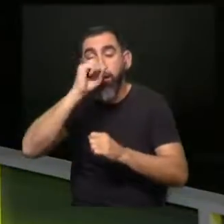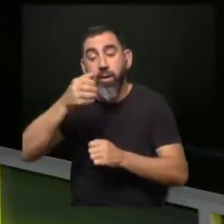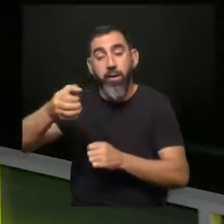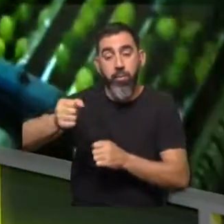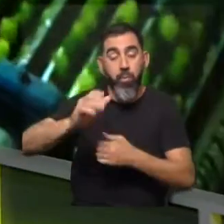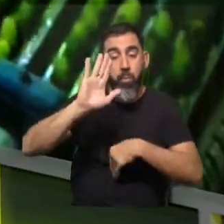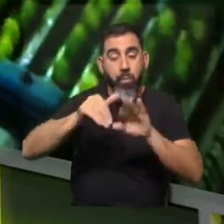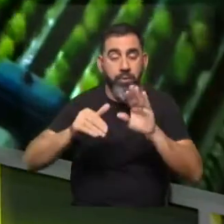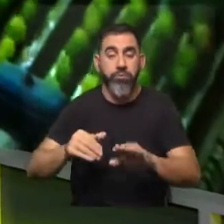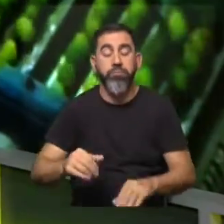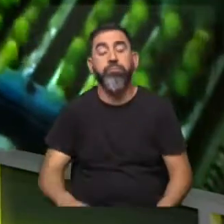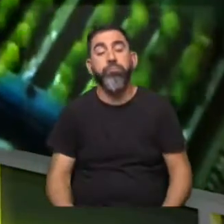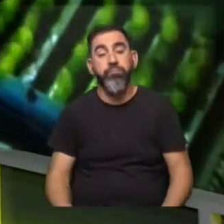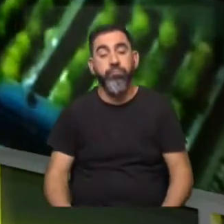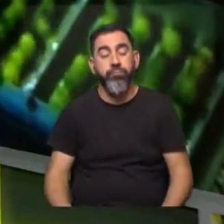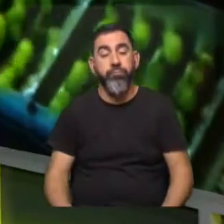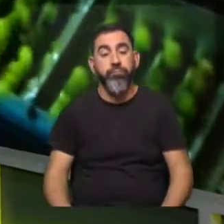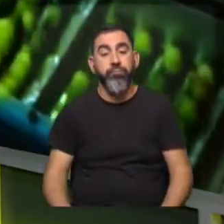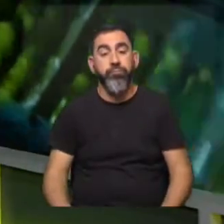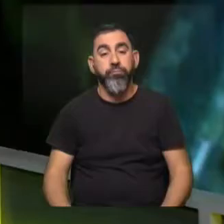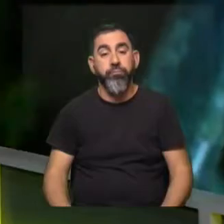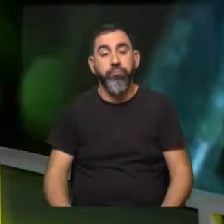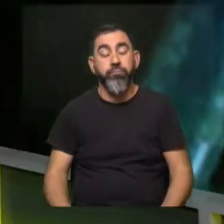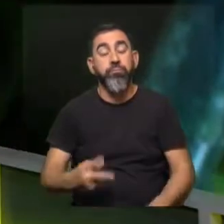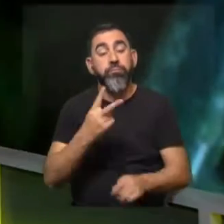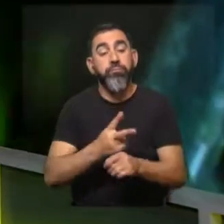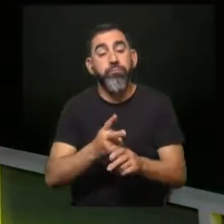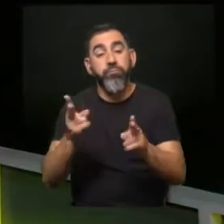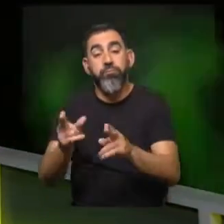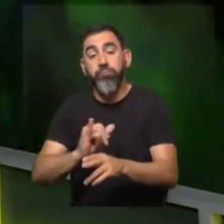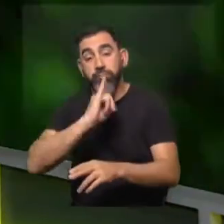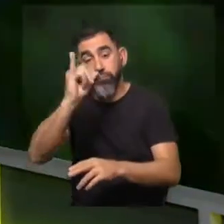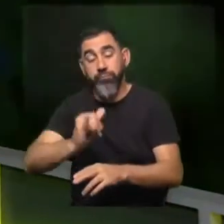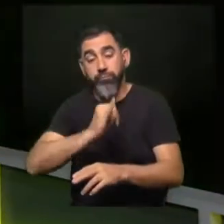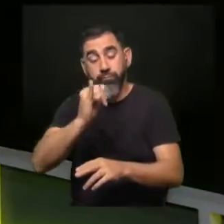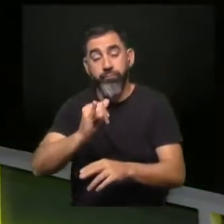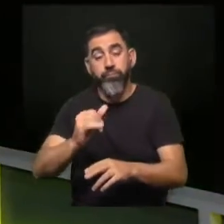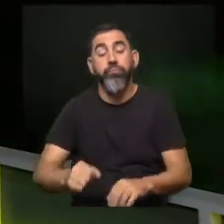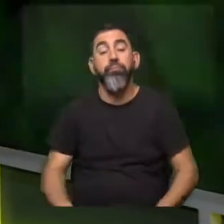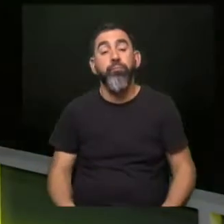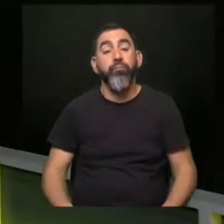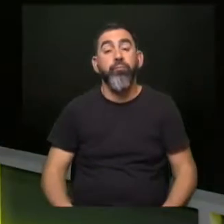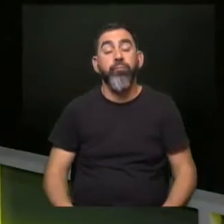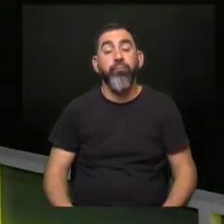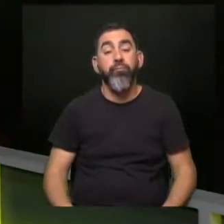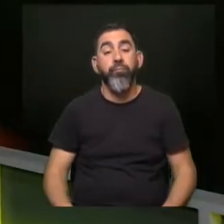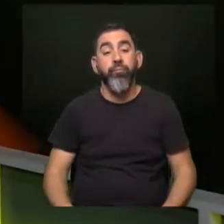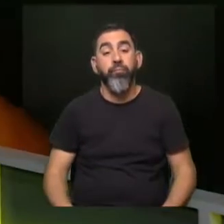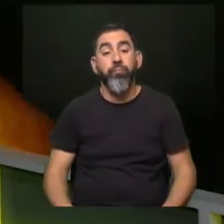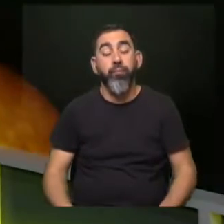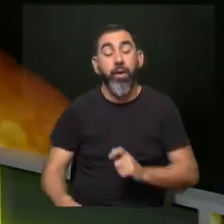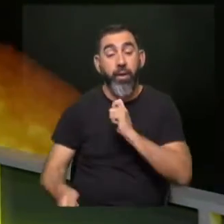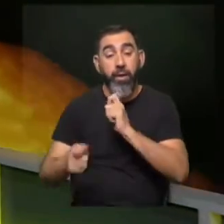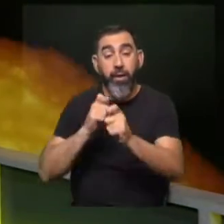todo limones, limas y naranjas. En la segunda parte del informe, que como decíamos preparó Alexandra Perrone, la